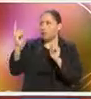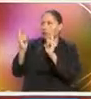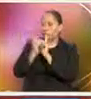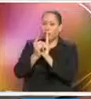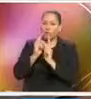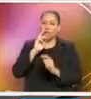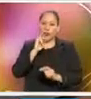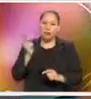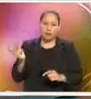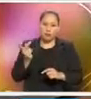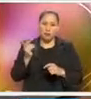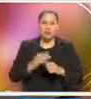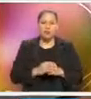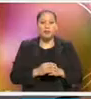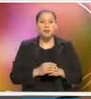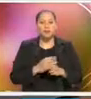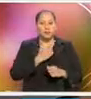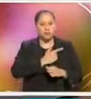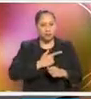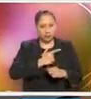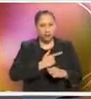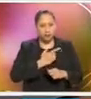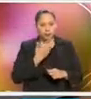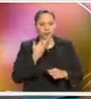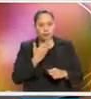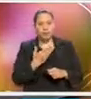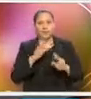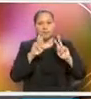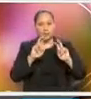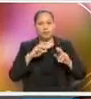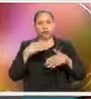que sí, nos encanta la idea, pues la próxima seguiremos